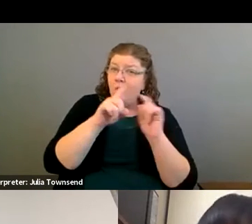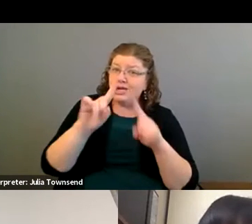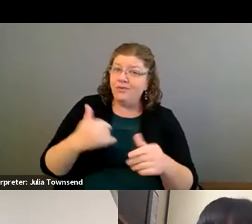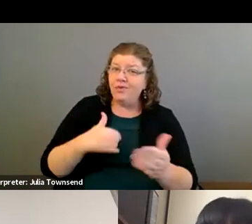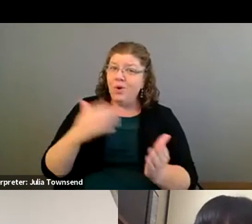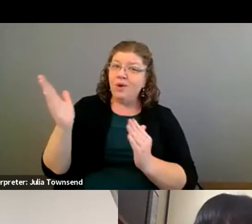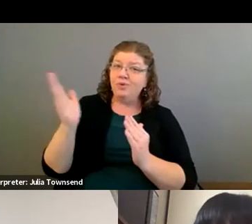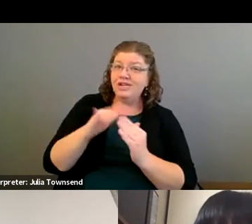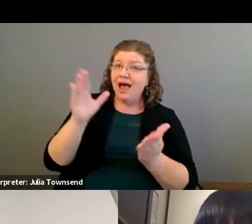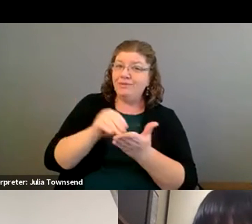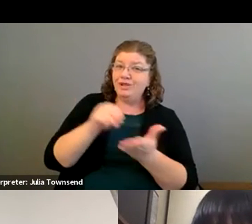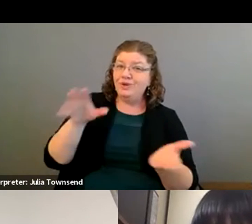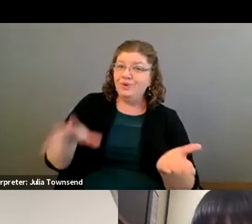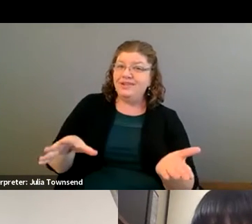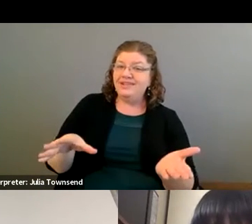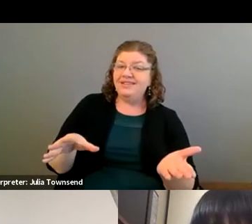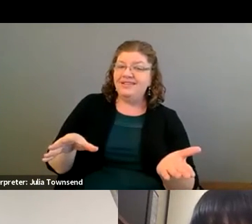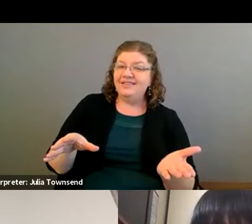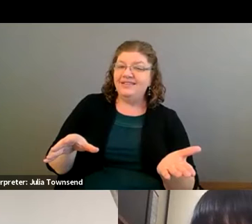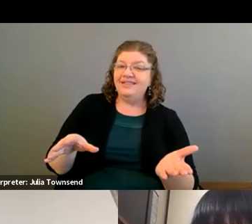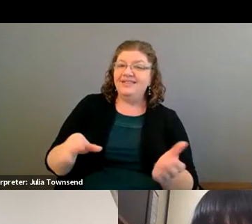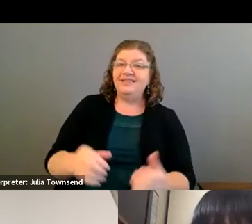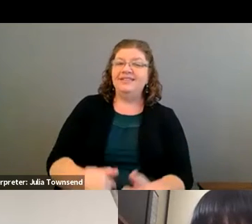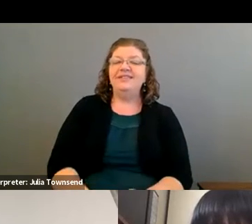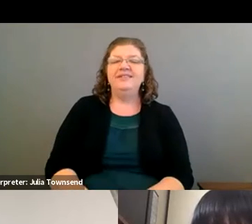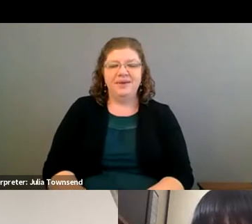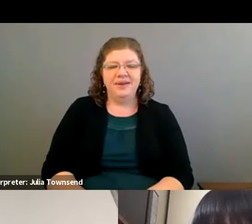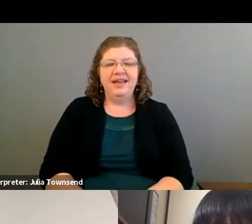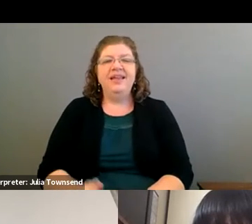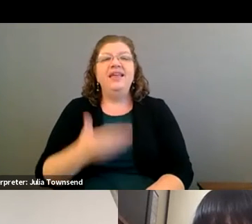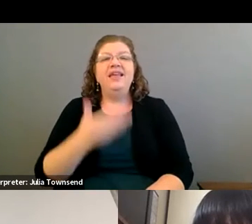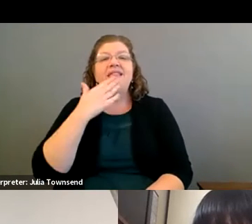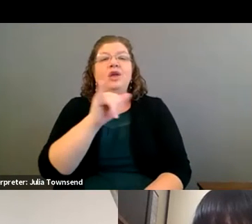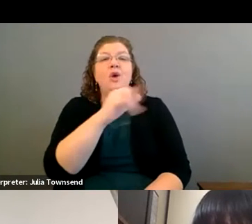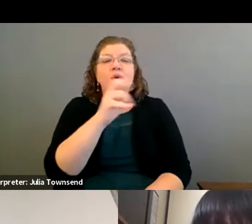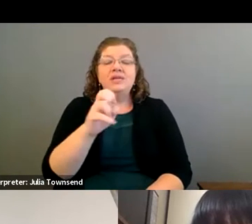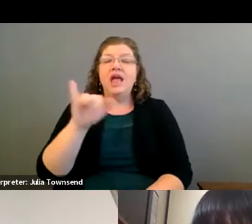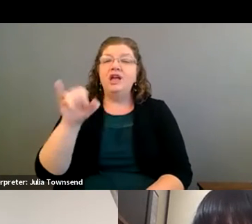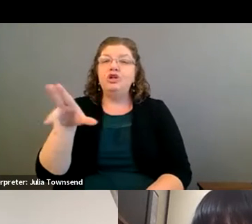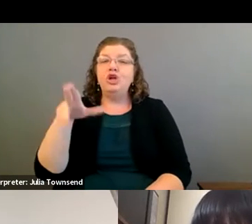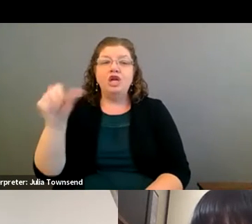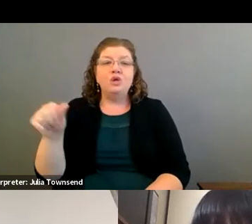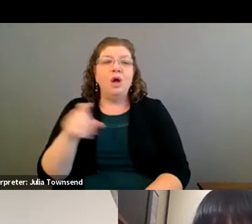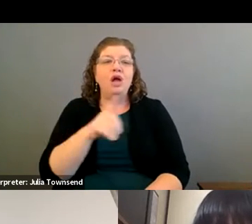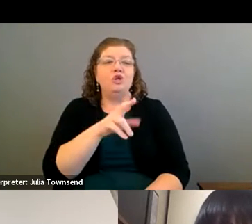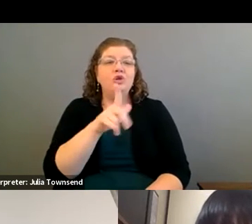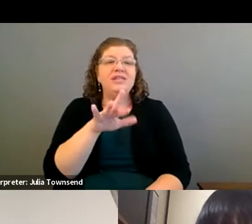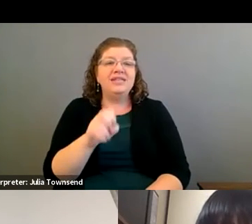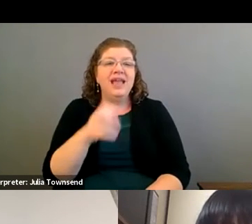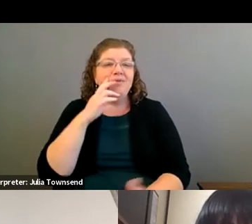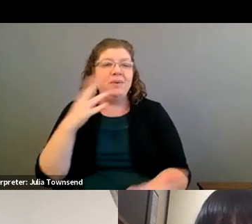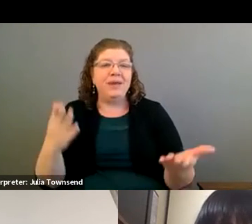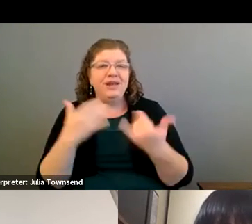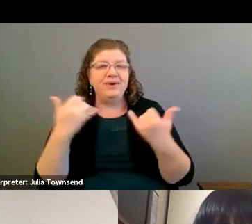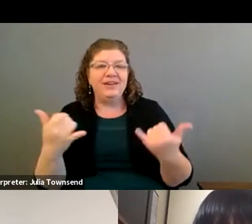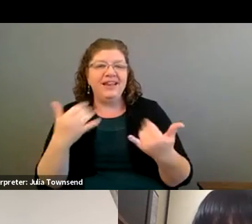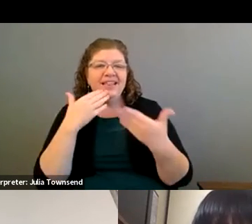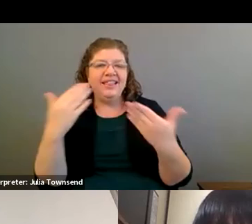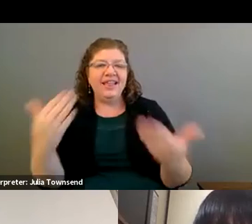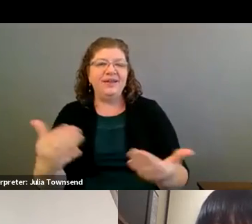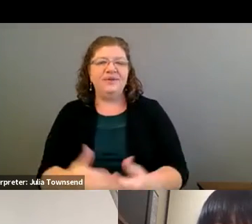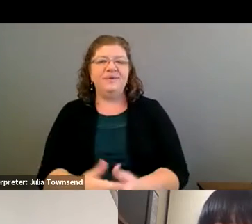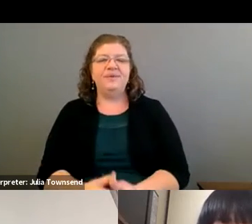consejo tienen alguna pregunta para nuestros estudiantes pioneros? Gracias, José, Joshua y Dulce por estar con nosotros este